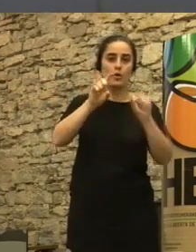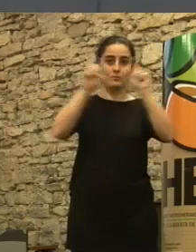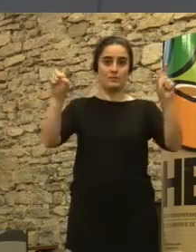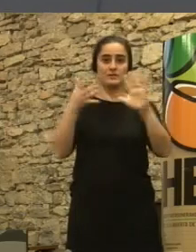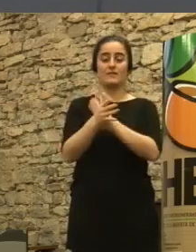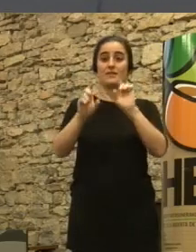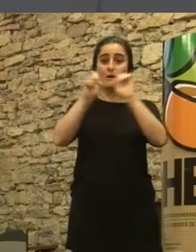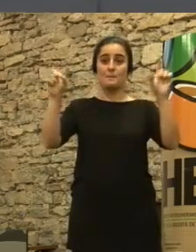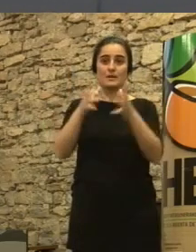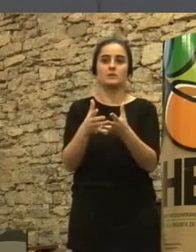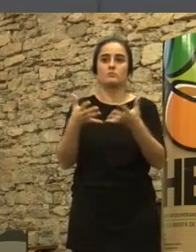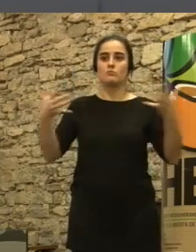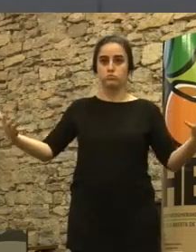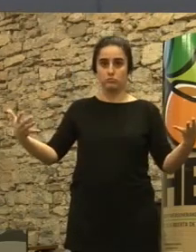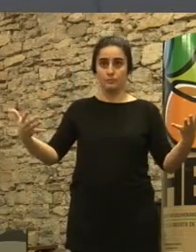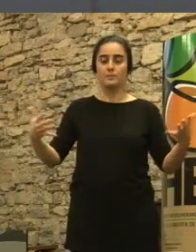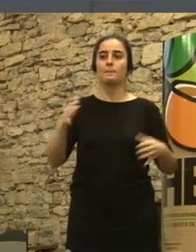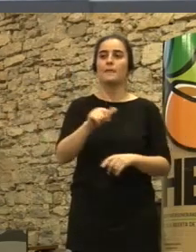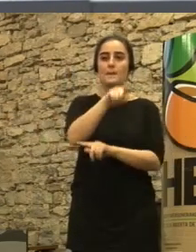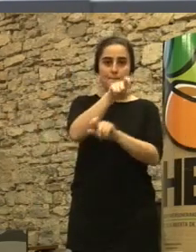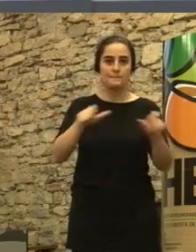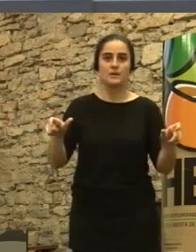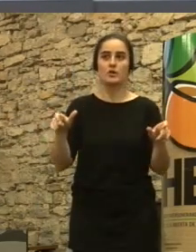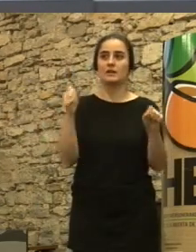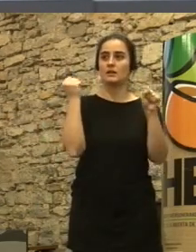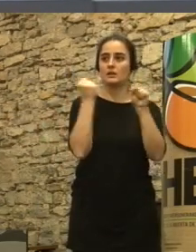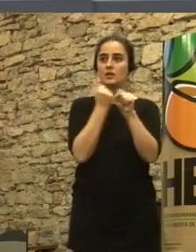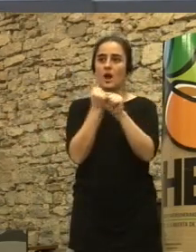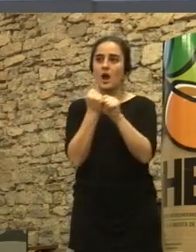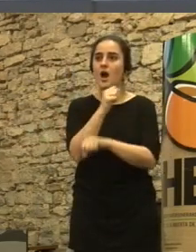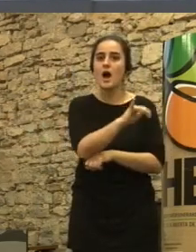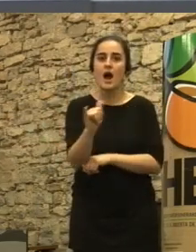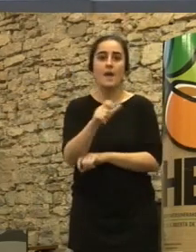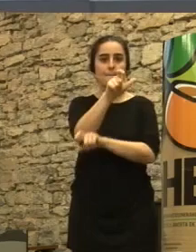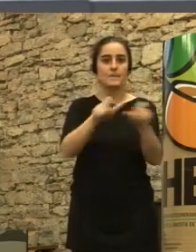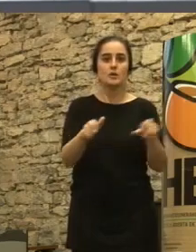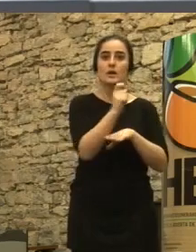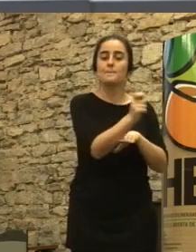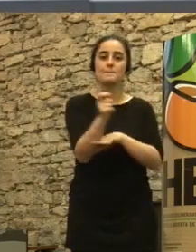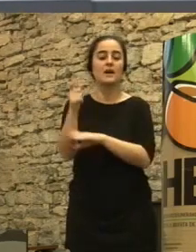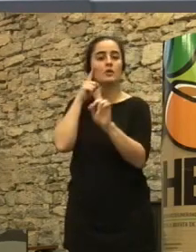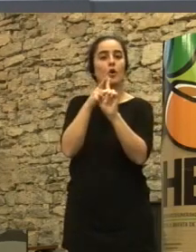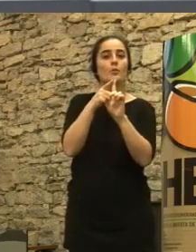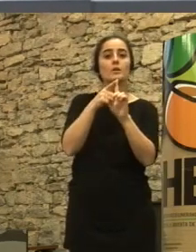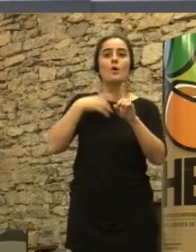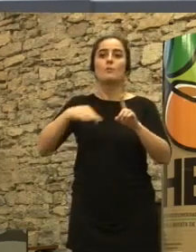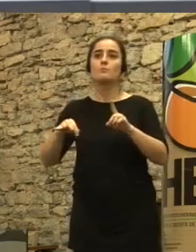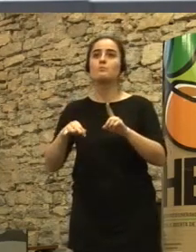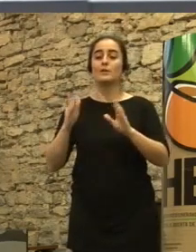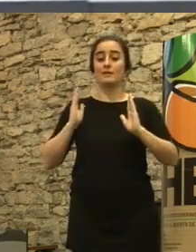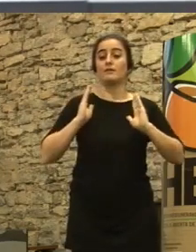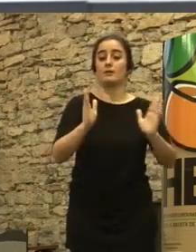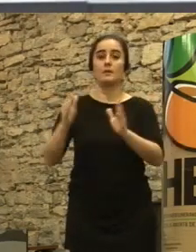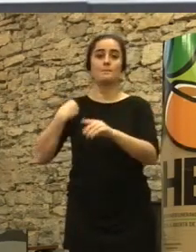de la leche tienen lobbyistas, personas preparadas, personas pagadas para caminar por los pasillos de donde se hacen